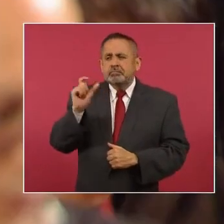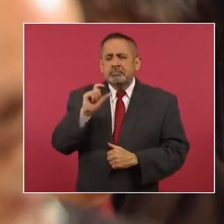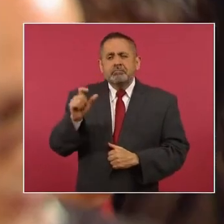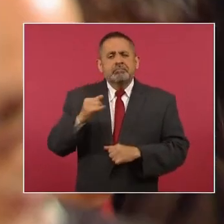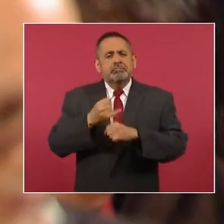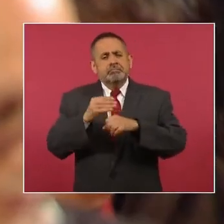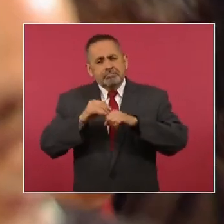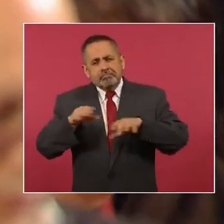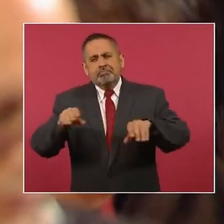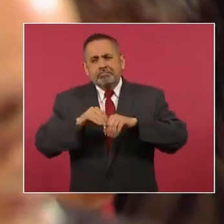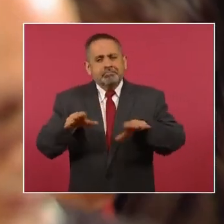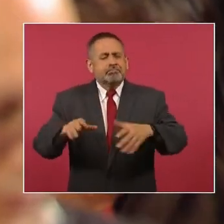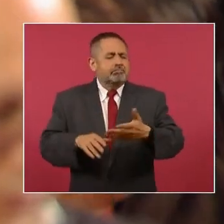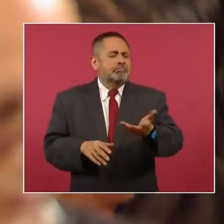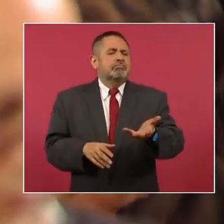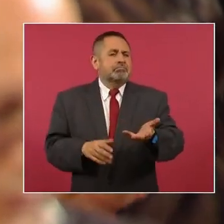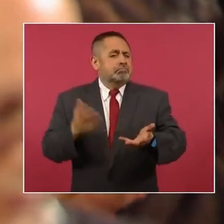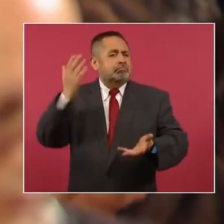esto